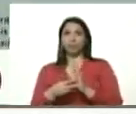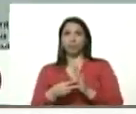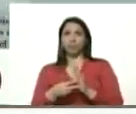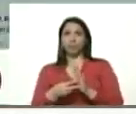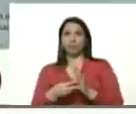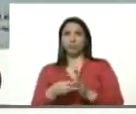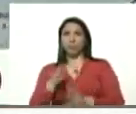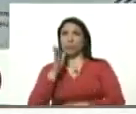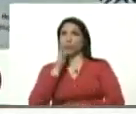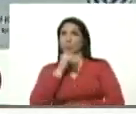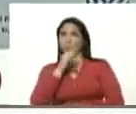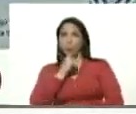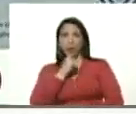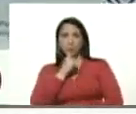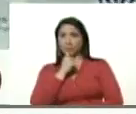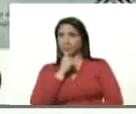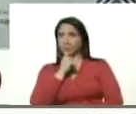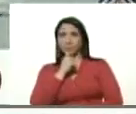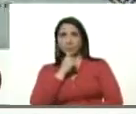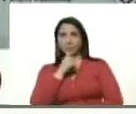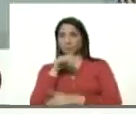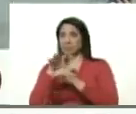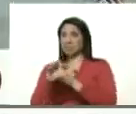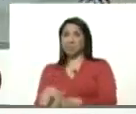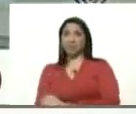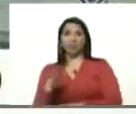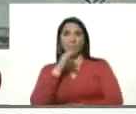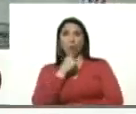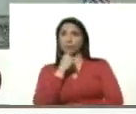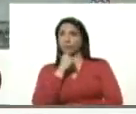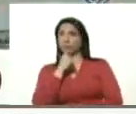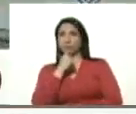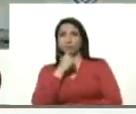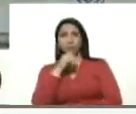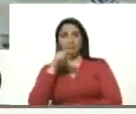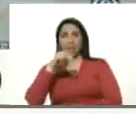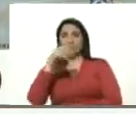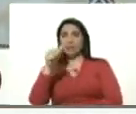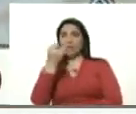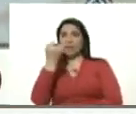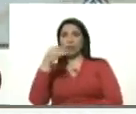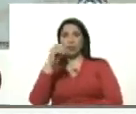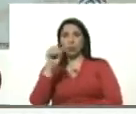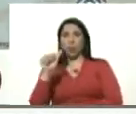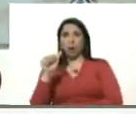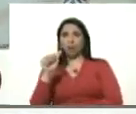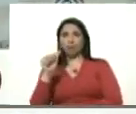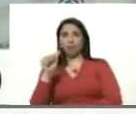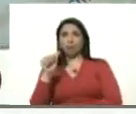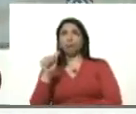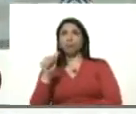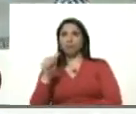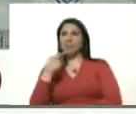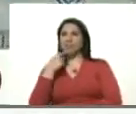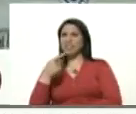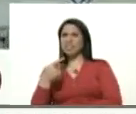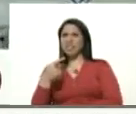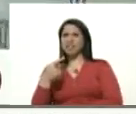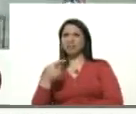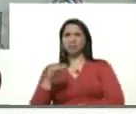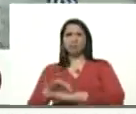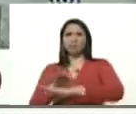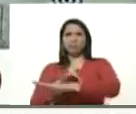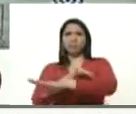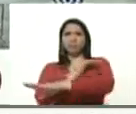que no discrimina. Aquiles Nasoa se refería al sarampión, que